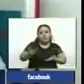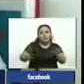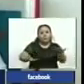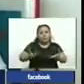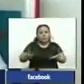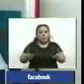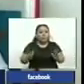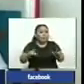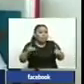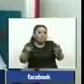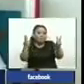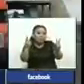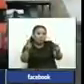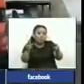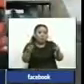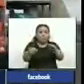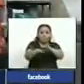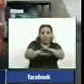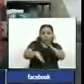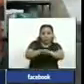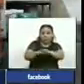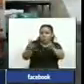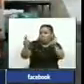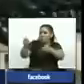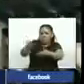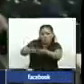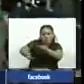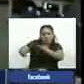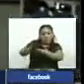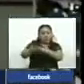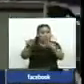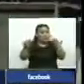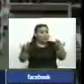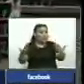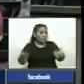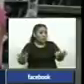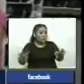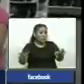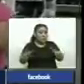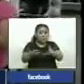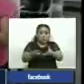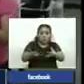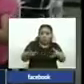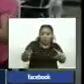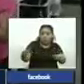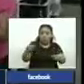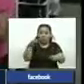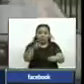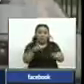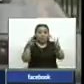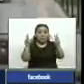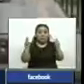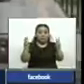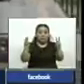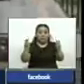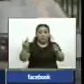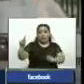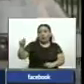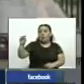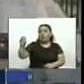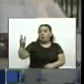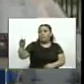base de esa relación es comercial. Ahora que ya se ha resuelto este tema del T-MEC,